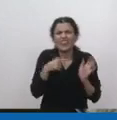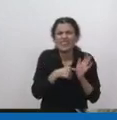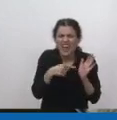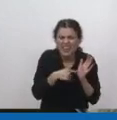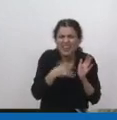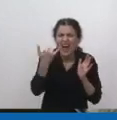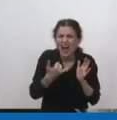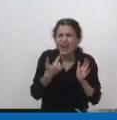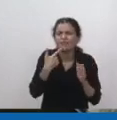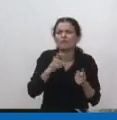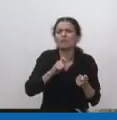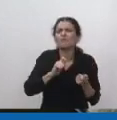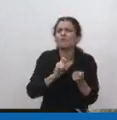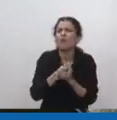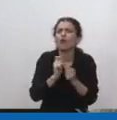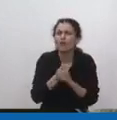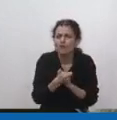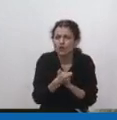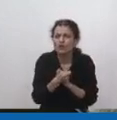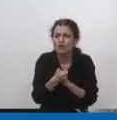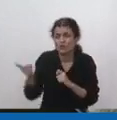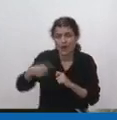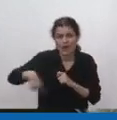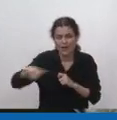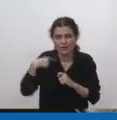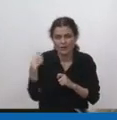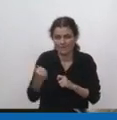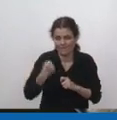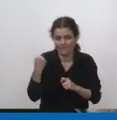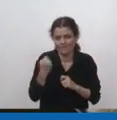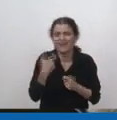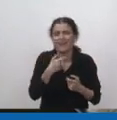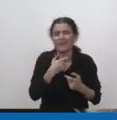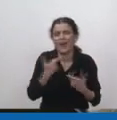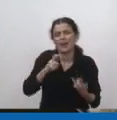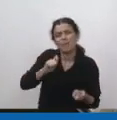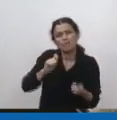Modifican y pretenden modificar